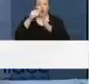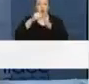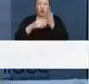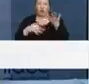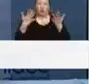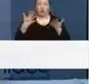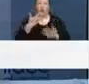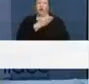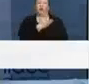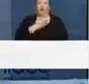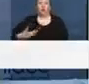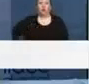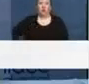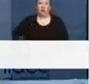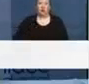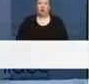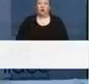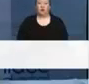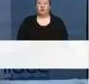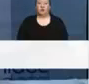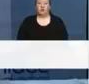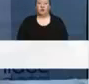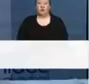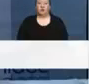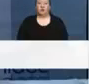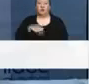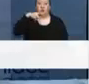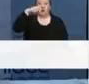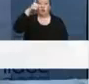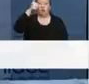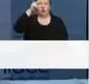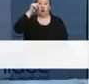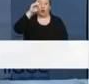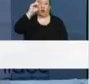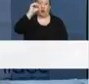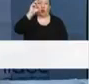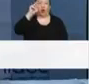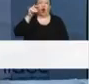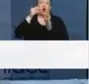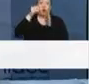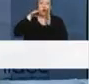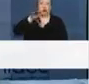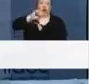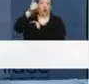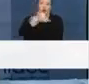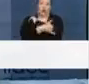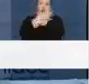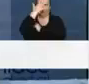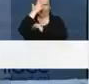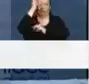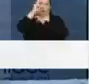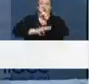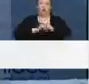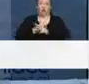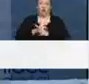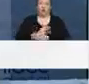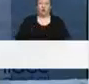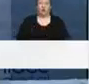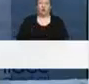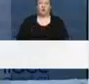presidente implicado en los pandora paper que una vergüenza a nivel mundial es lo que están haciendo la parte